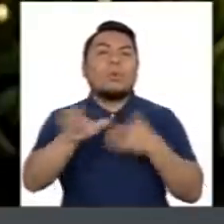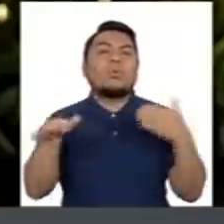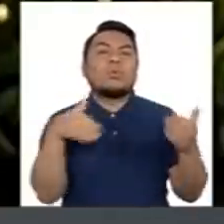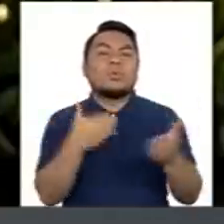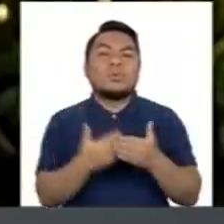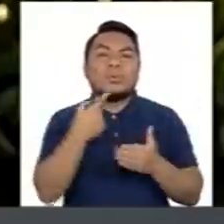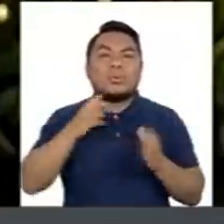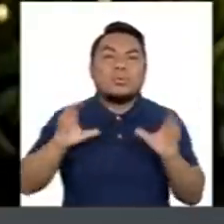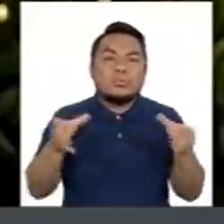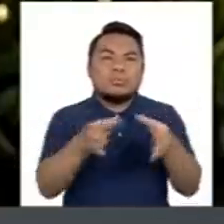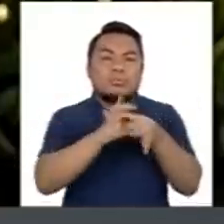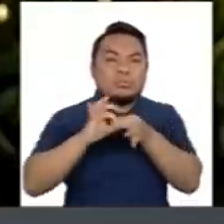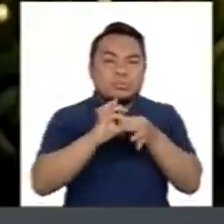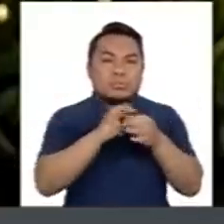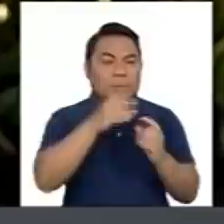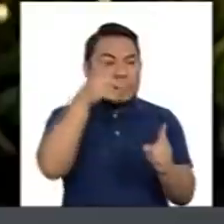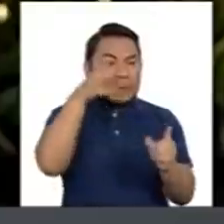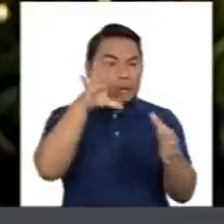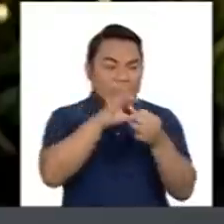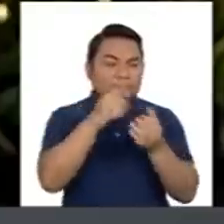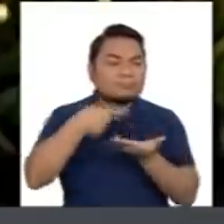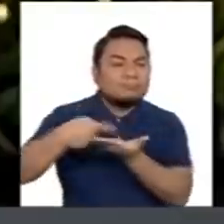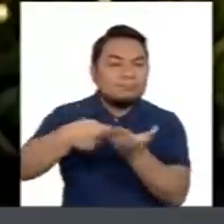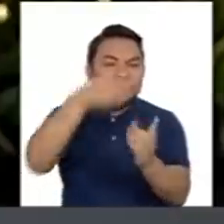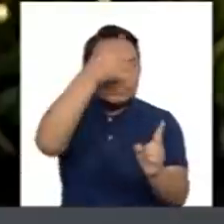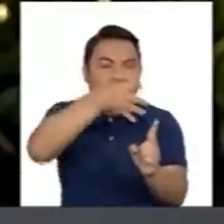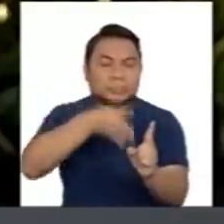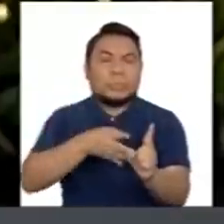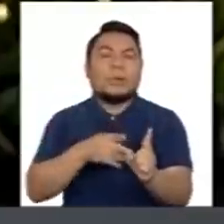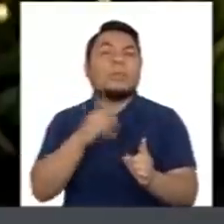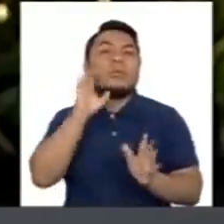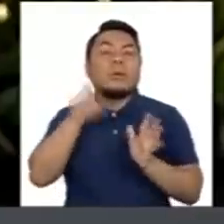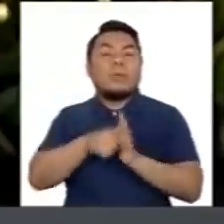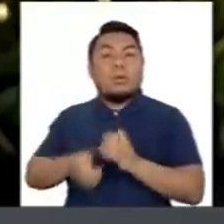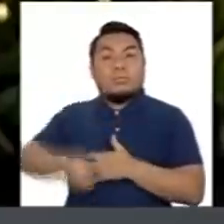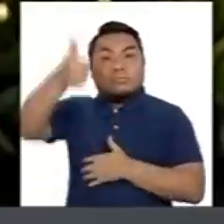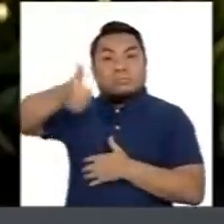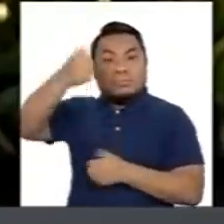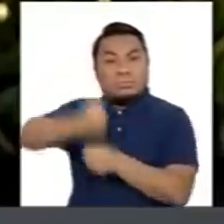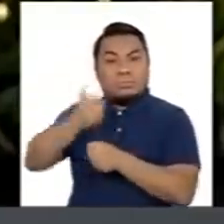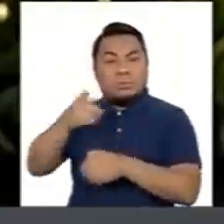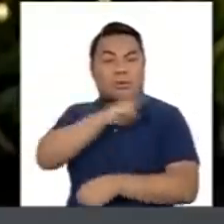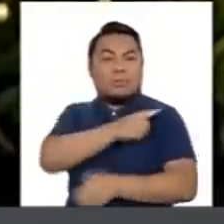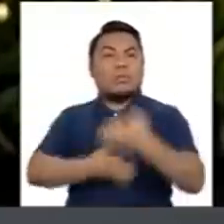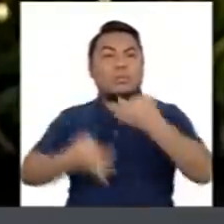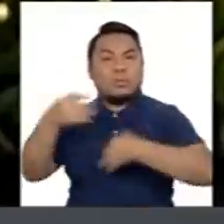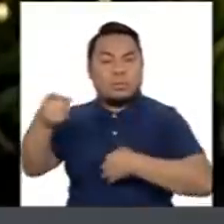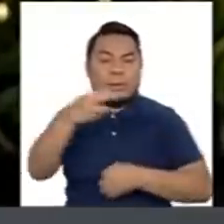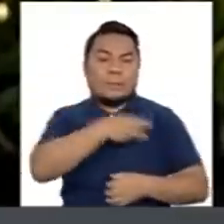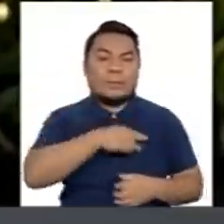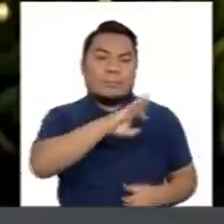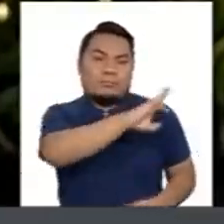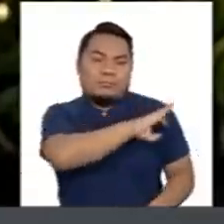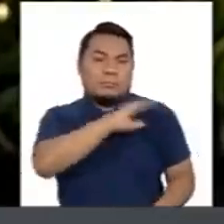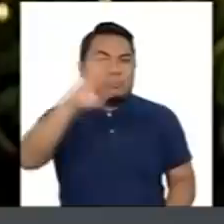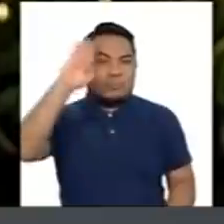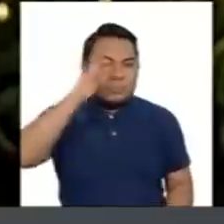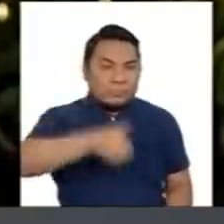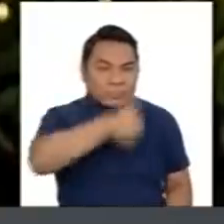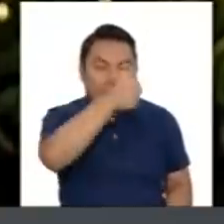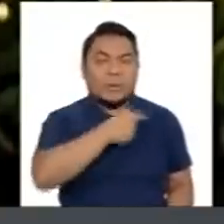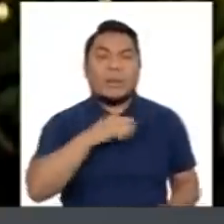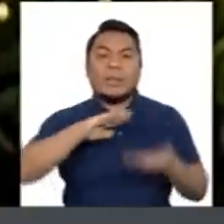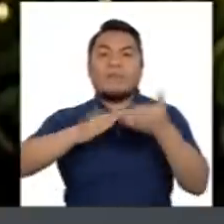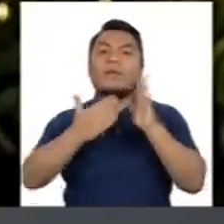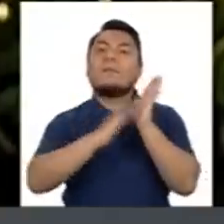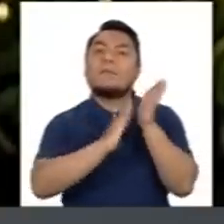de la función pública. Y a consecuencia de ello, por ejemplo, ¿no?, todos los funcionarios empleados del Poder Judicial, el Ministerio Público, Defensoría del